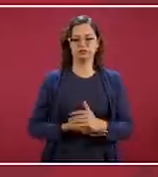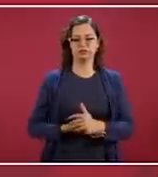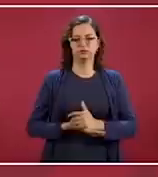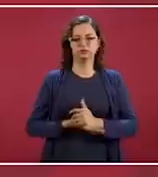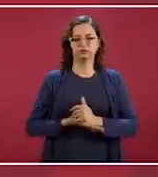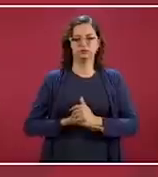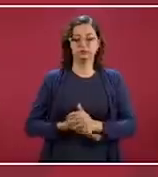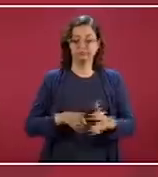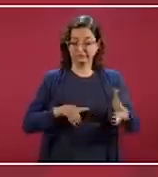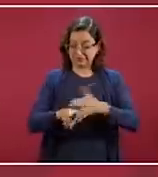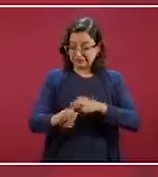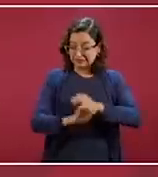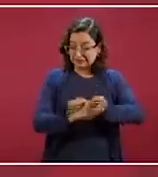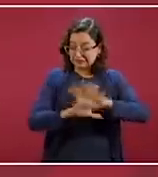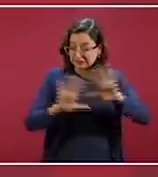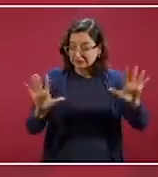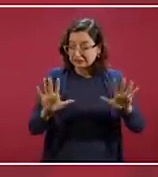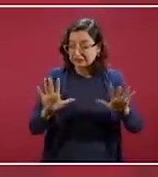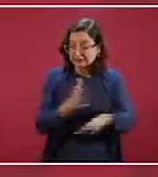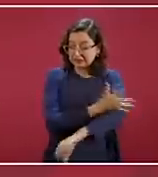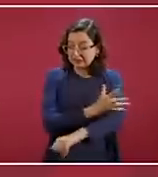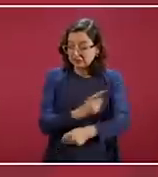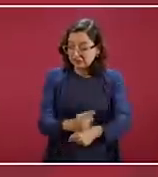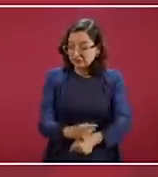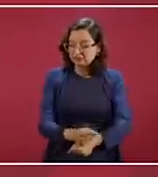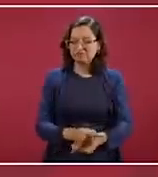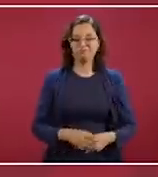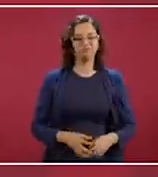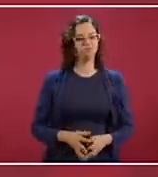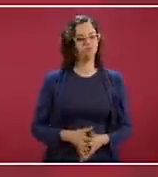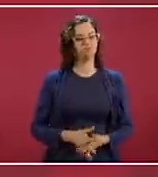no muy transparentes ni muy